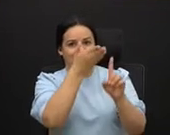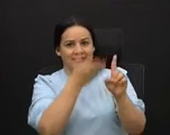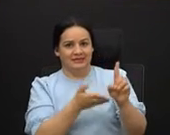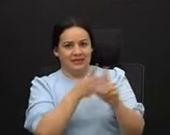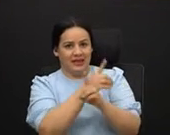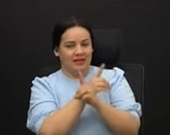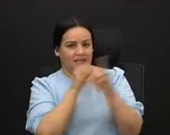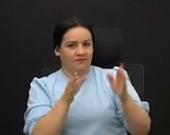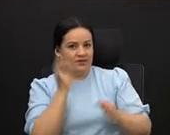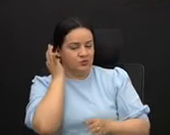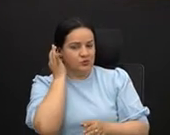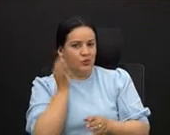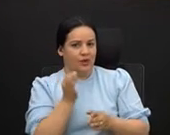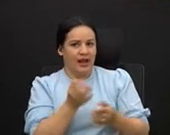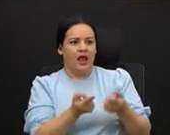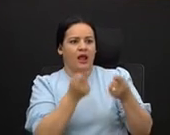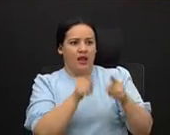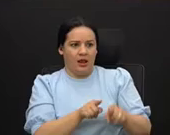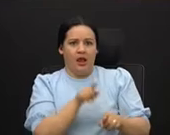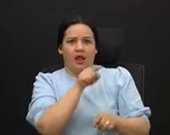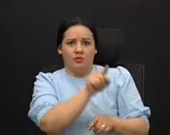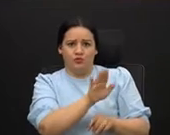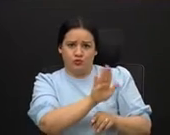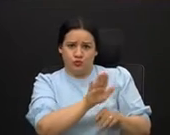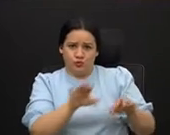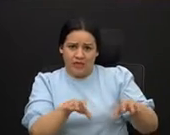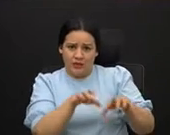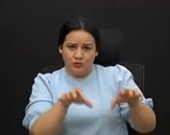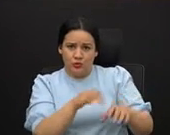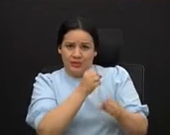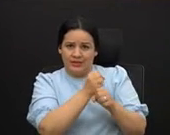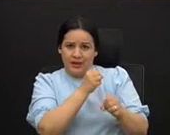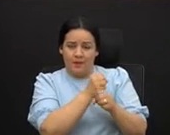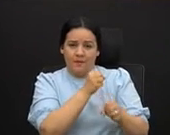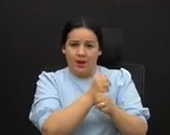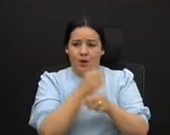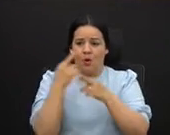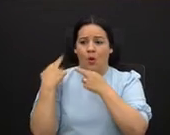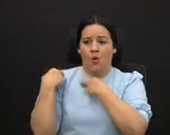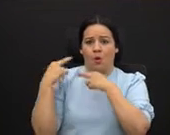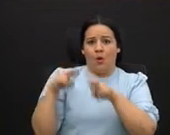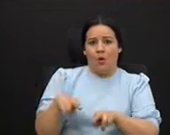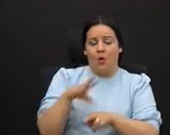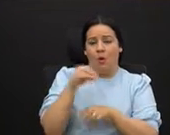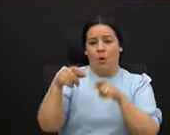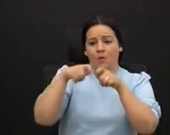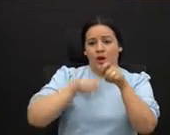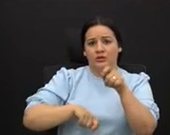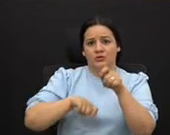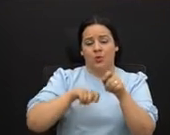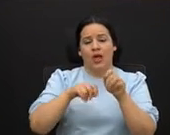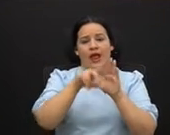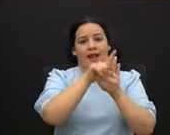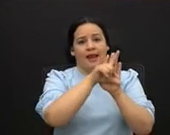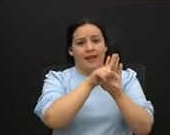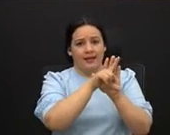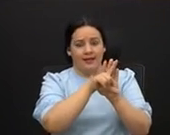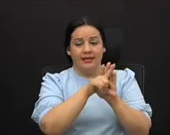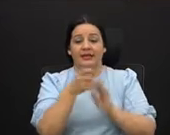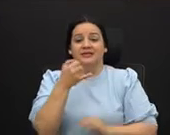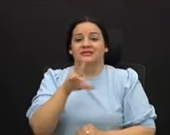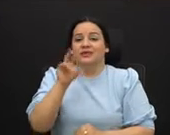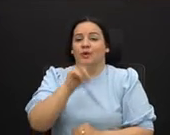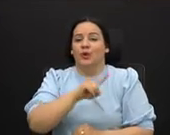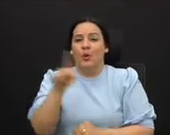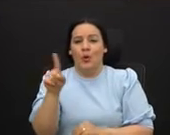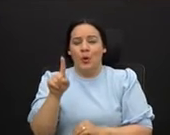incurrió en sus acciones con negligencia o violación al ordenamiento jurídico, sino que el